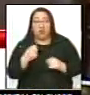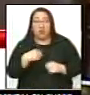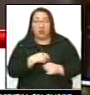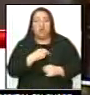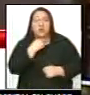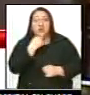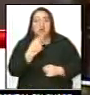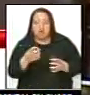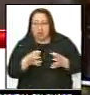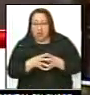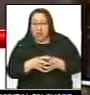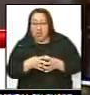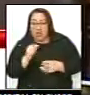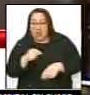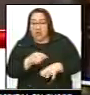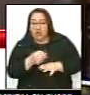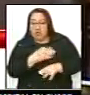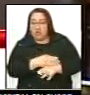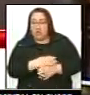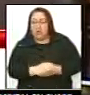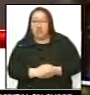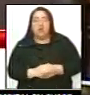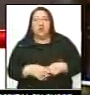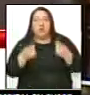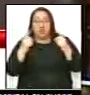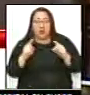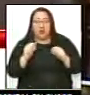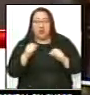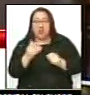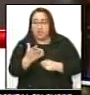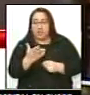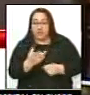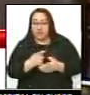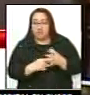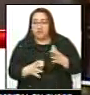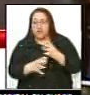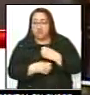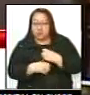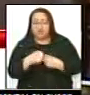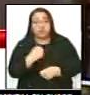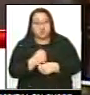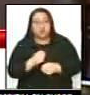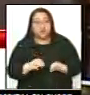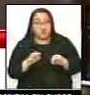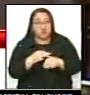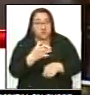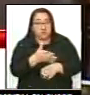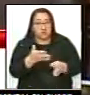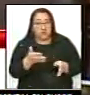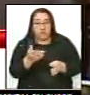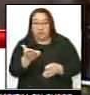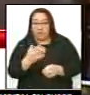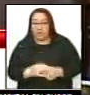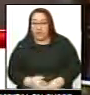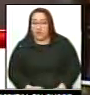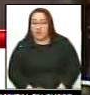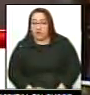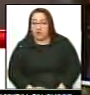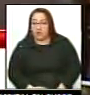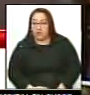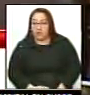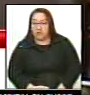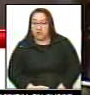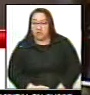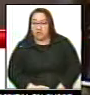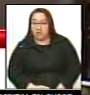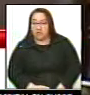vocero en esa época, ratificando y pidiendo que se tomen las acciones pertinentes, tal como también lo pide ella, al